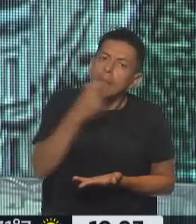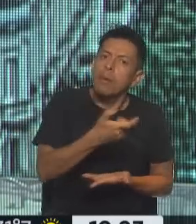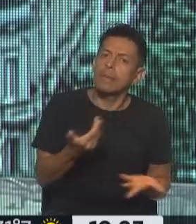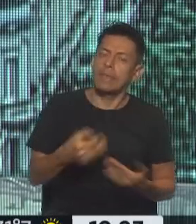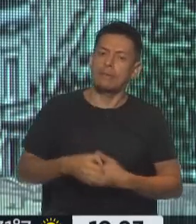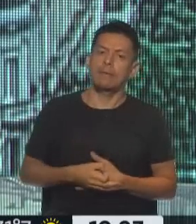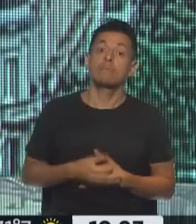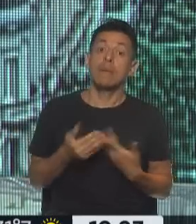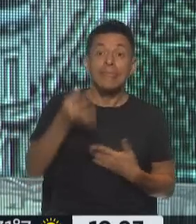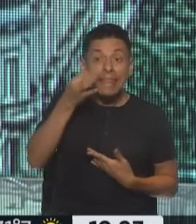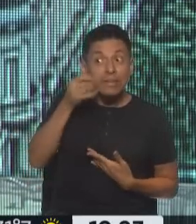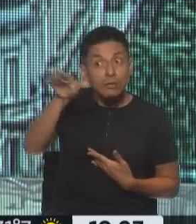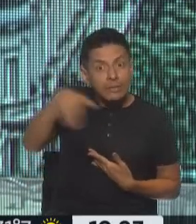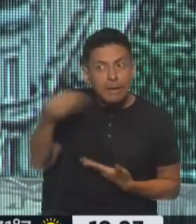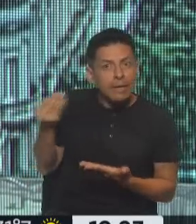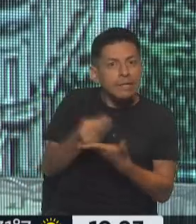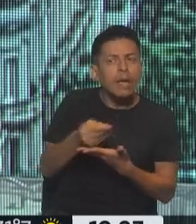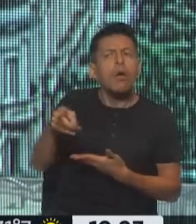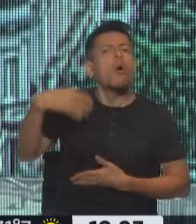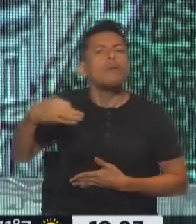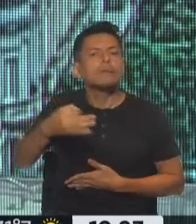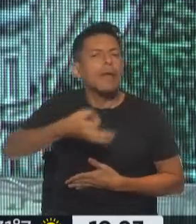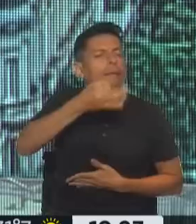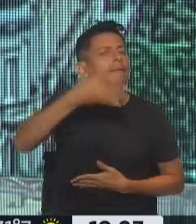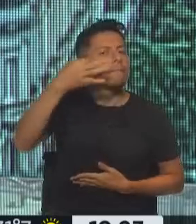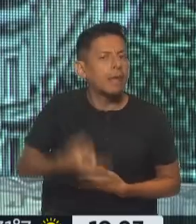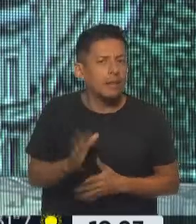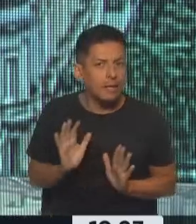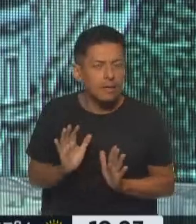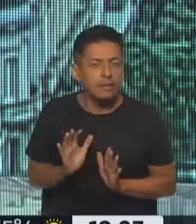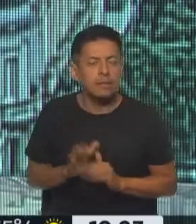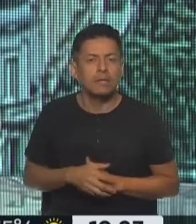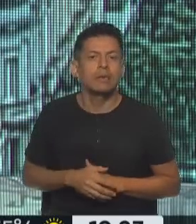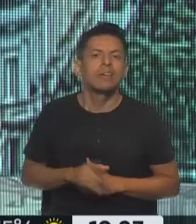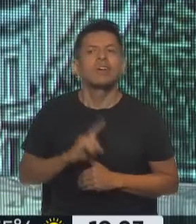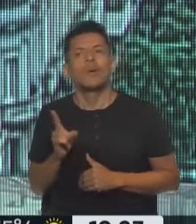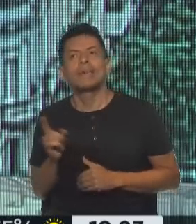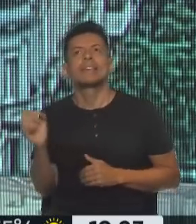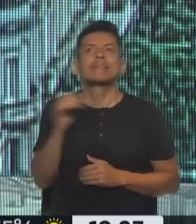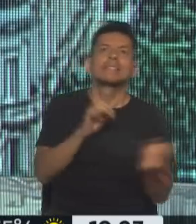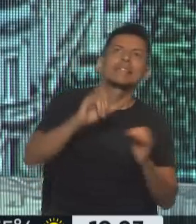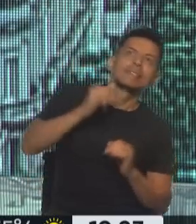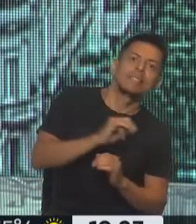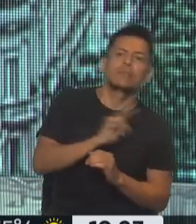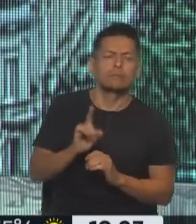son citados como testigos y tienen obligación de decir verdad. Entonces, no es el chat sí o el chat